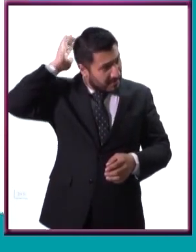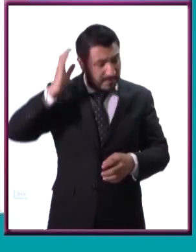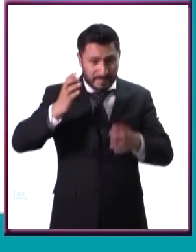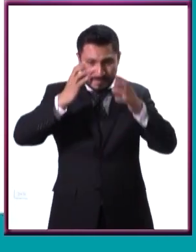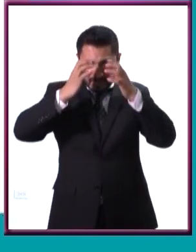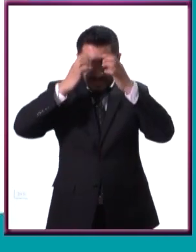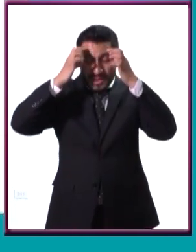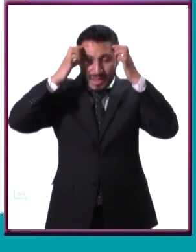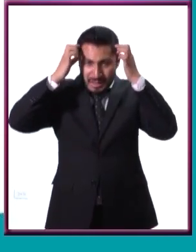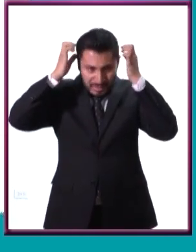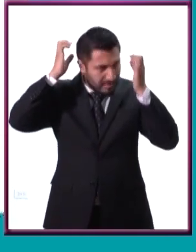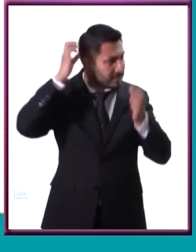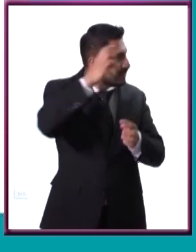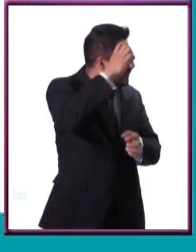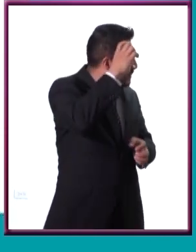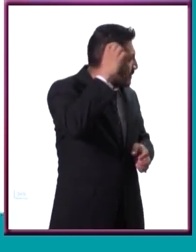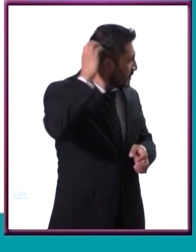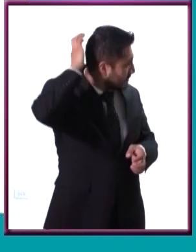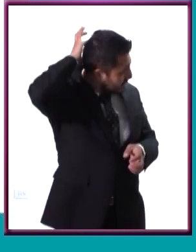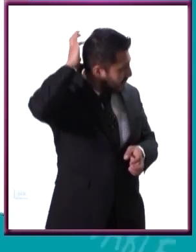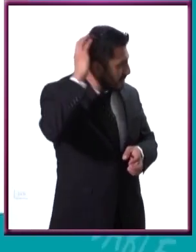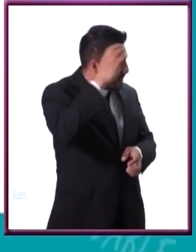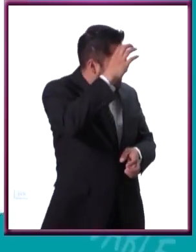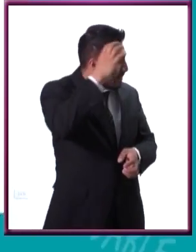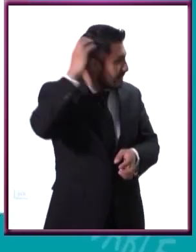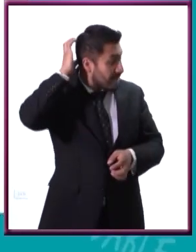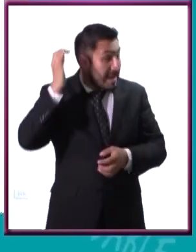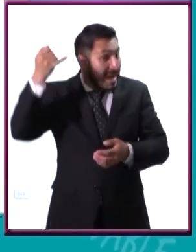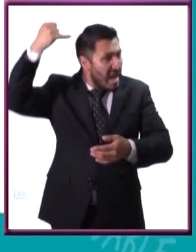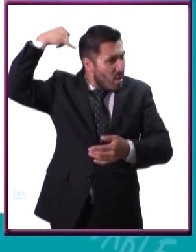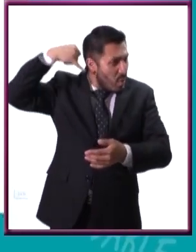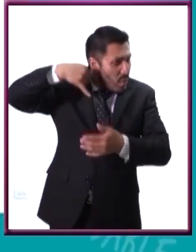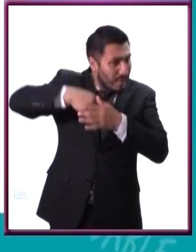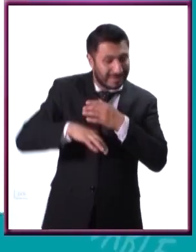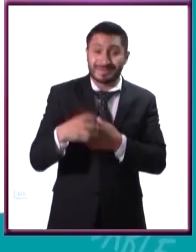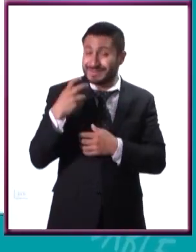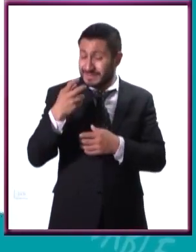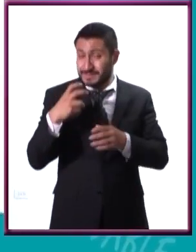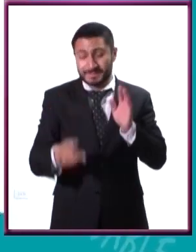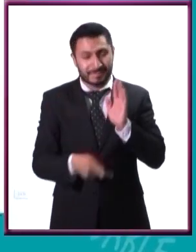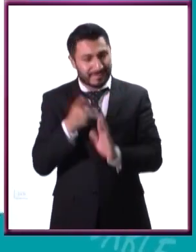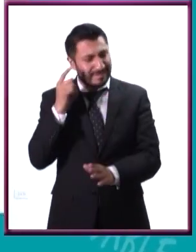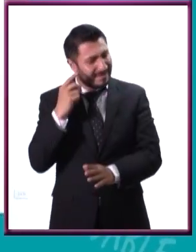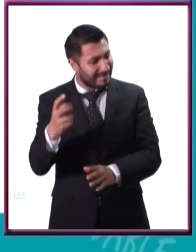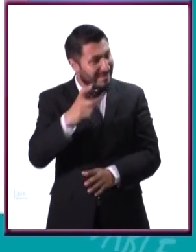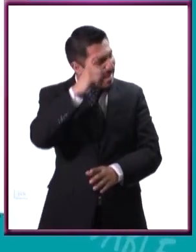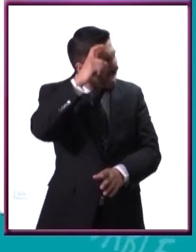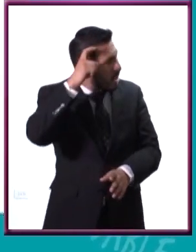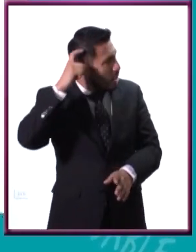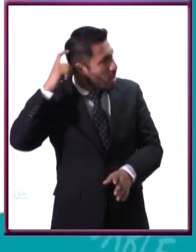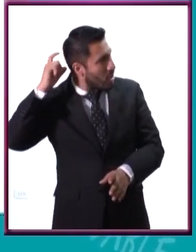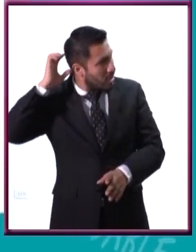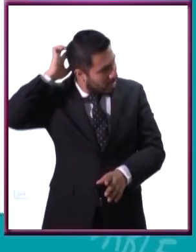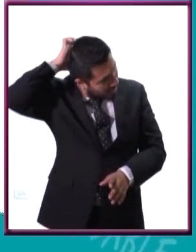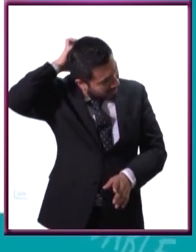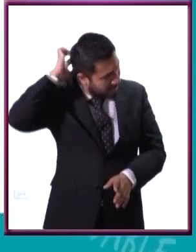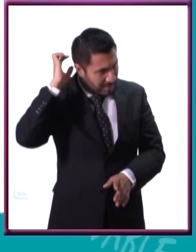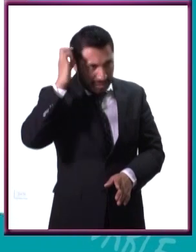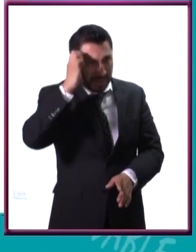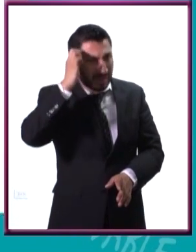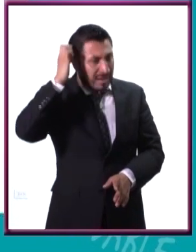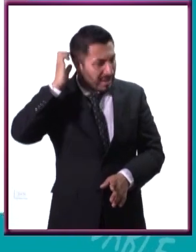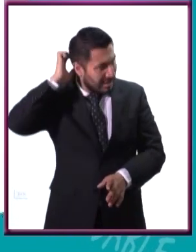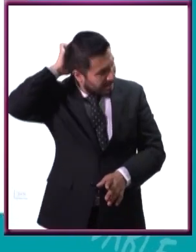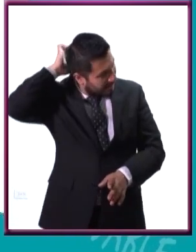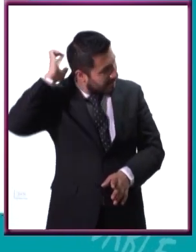la parte de las sienes y la parte profunda del cerebro, o sea, una vez más, la parte que está por debajo de